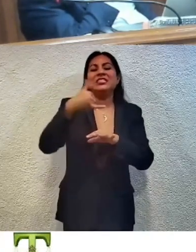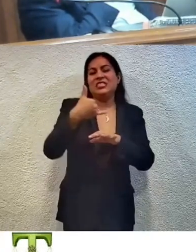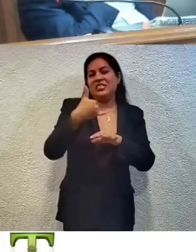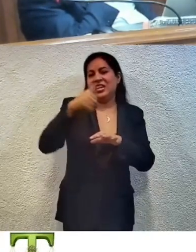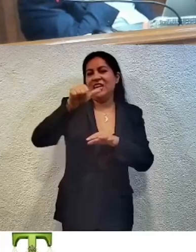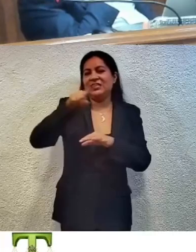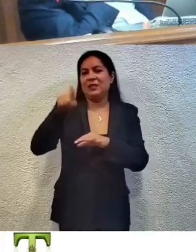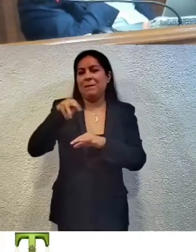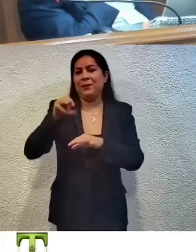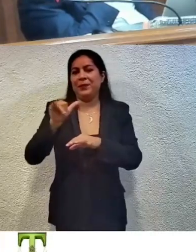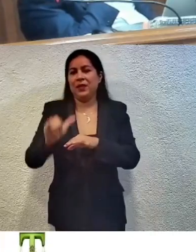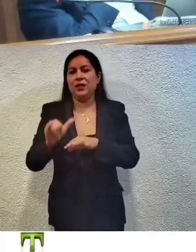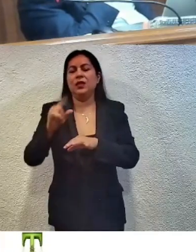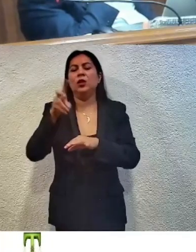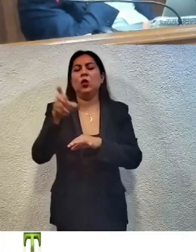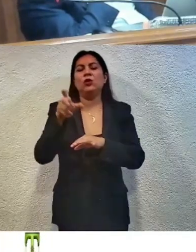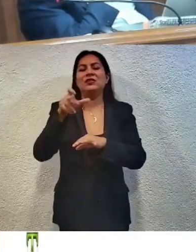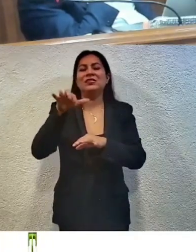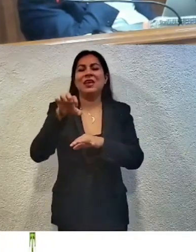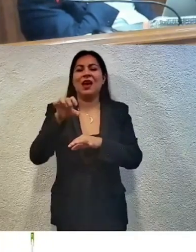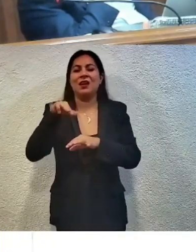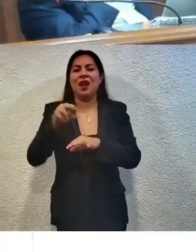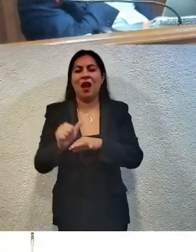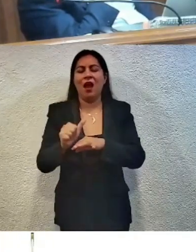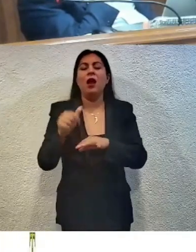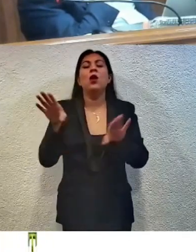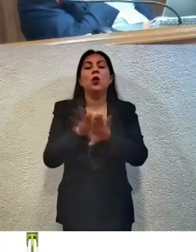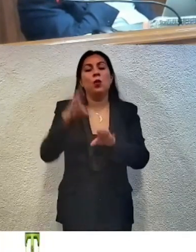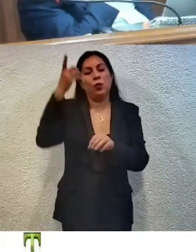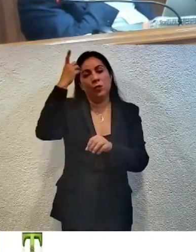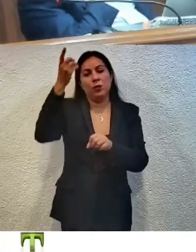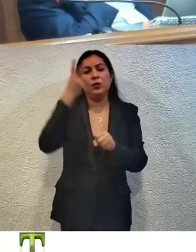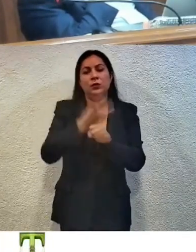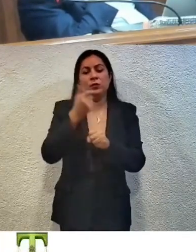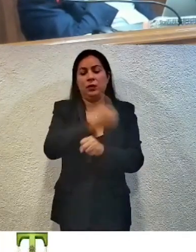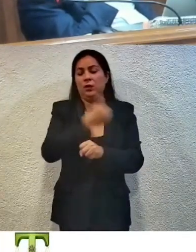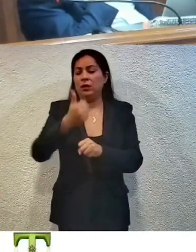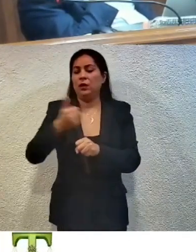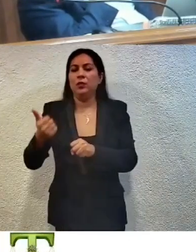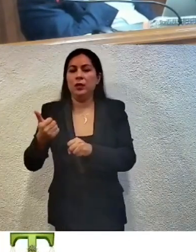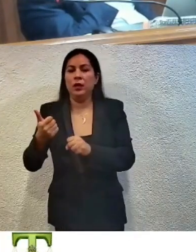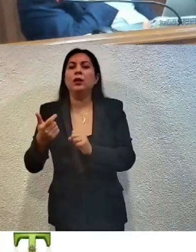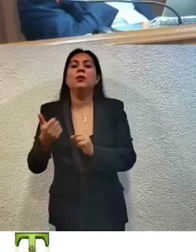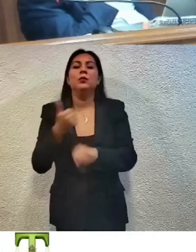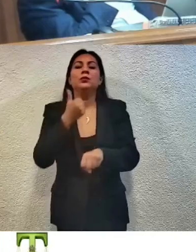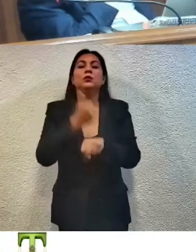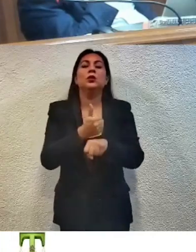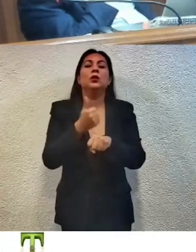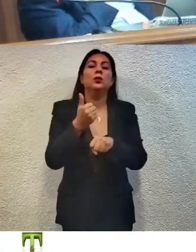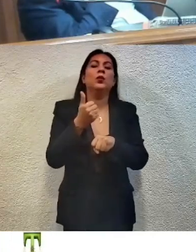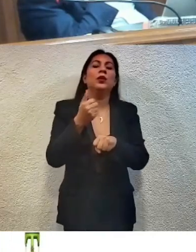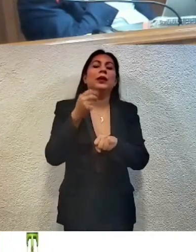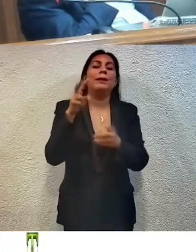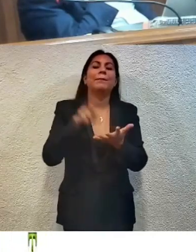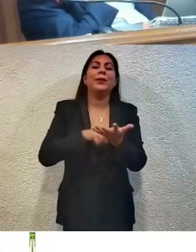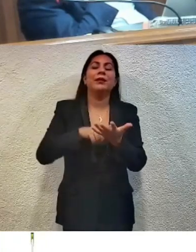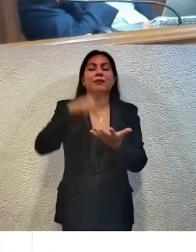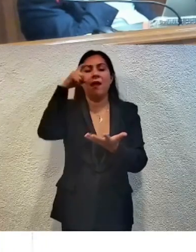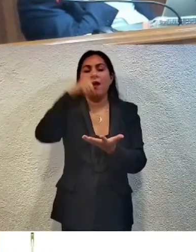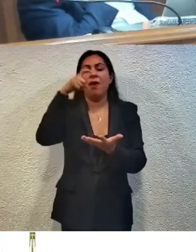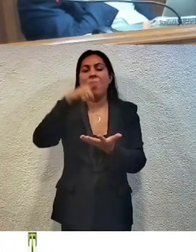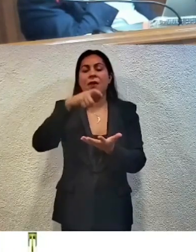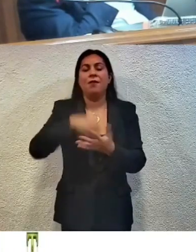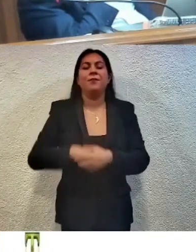Mora Torreblanca y Roxana Verónica Vargas como propietaria y suplente respectivamente, postuladas por el Partido Verde Ecologista de